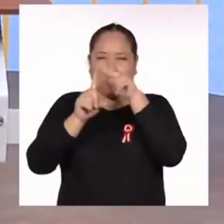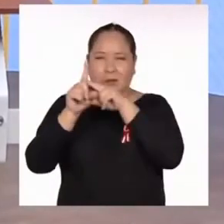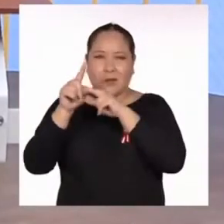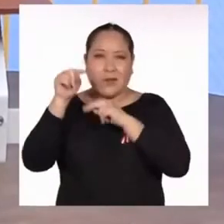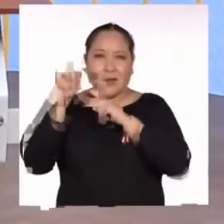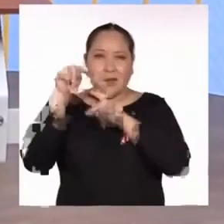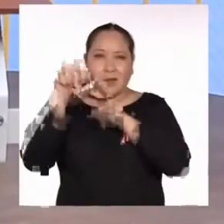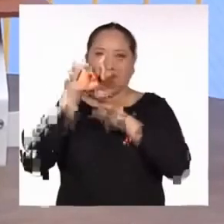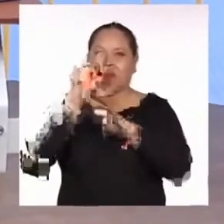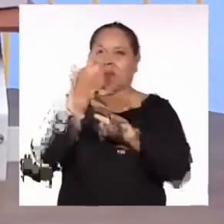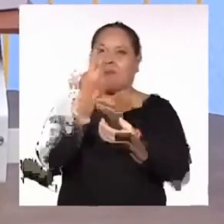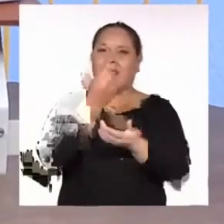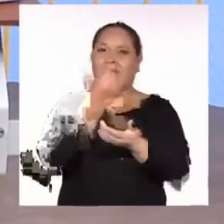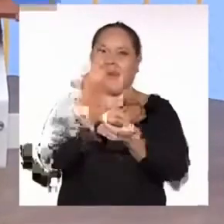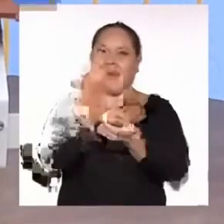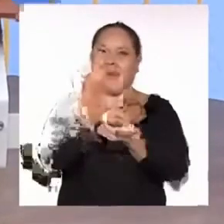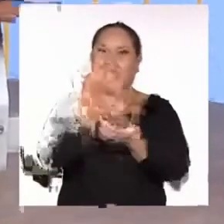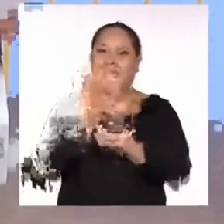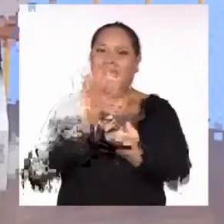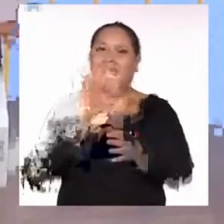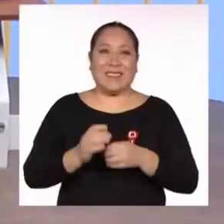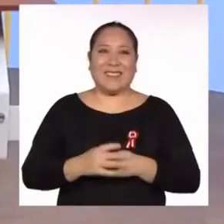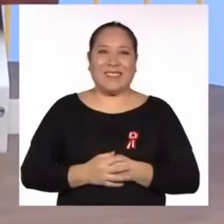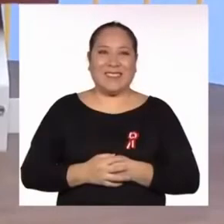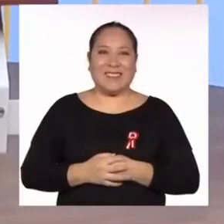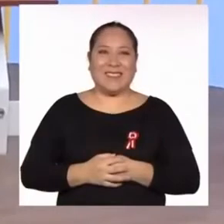el primer bloque